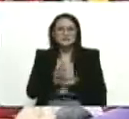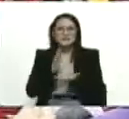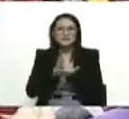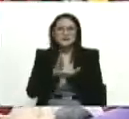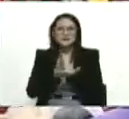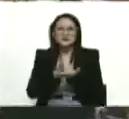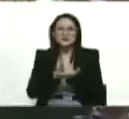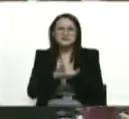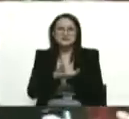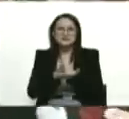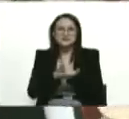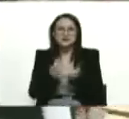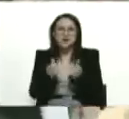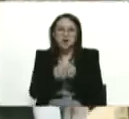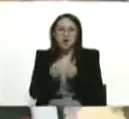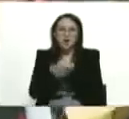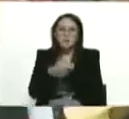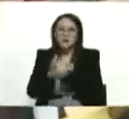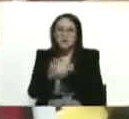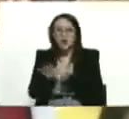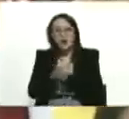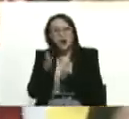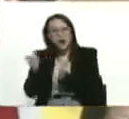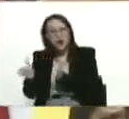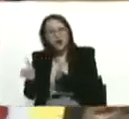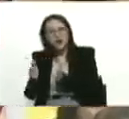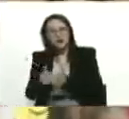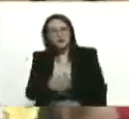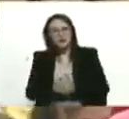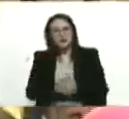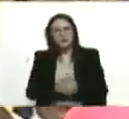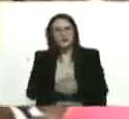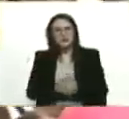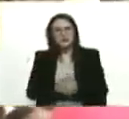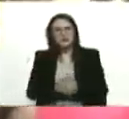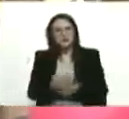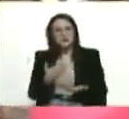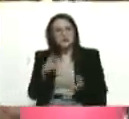Siempre con el compañero al lado. A mí